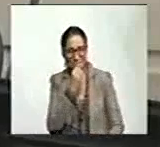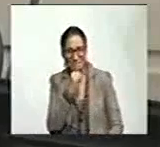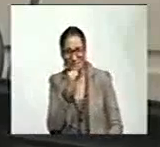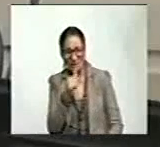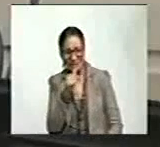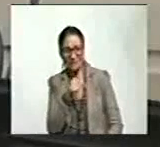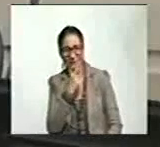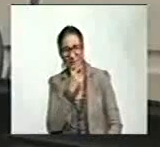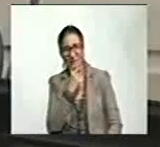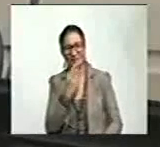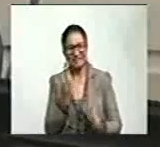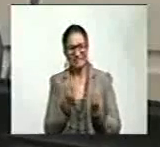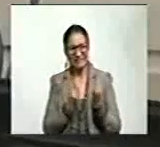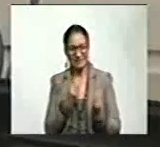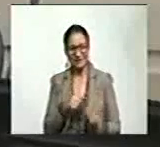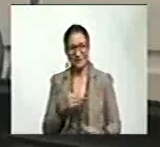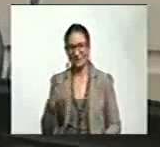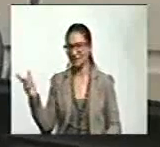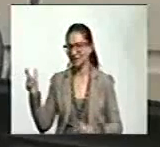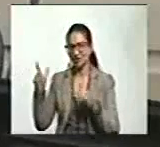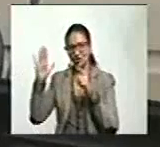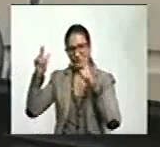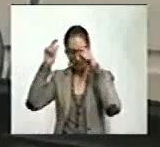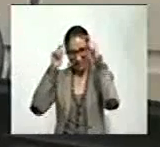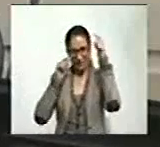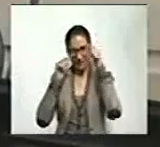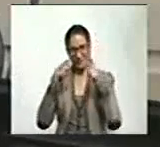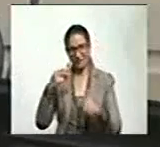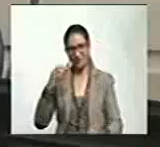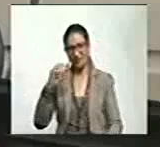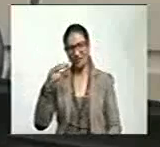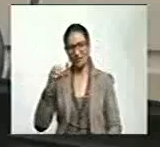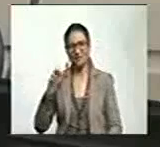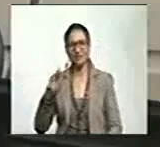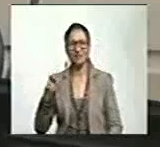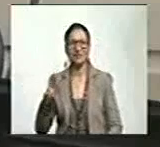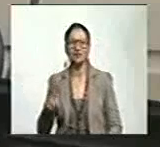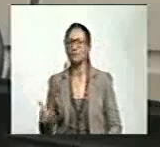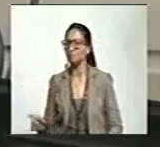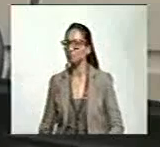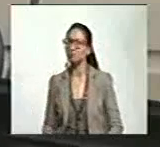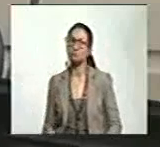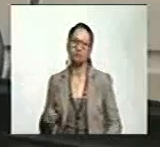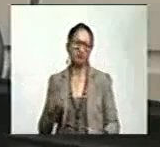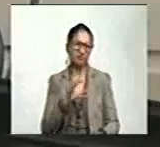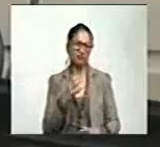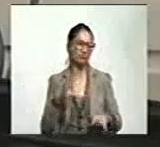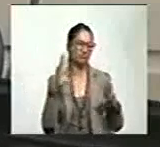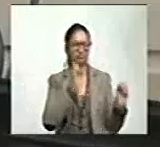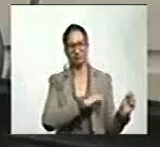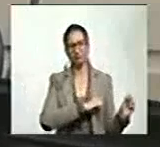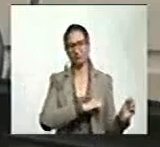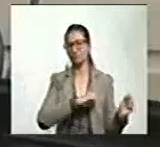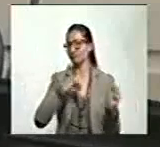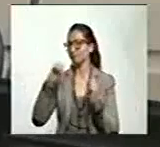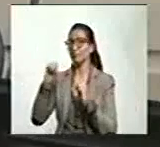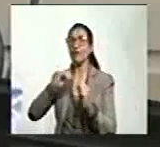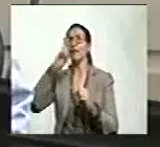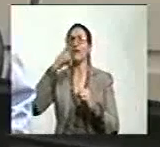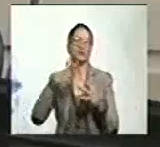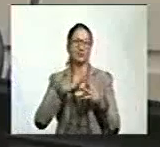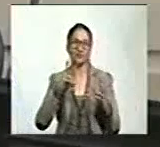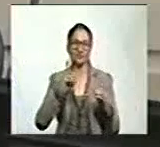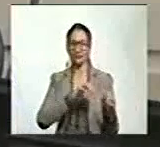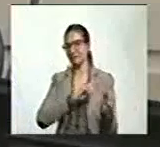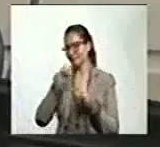nodal de la acción del gobierno chavista mle fue enviado a los est a Venezuela no a los Estados Unidos a